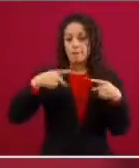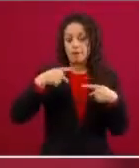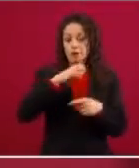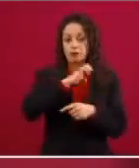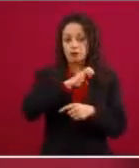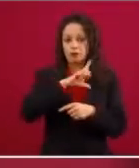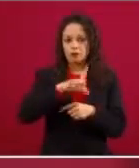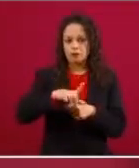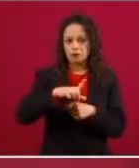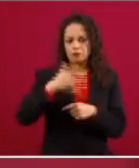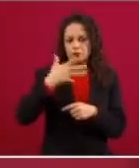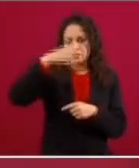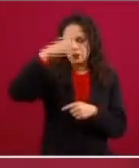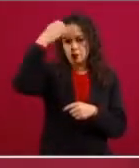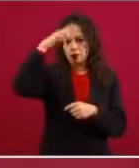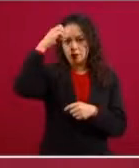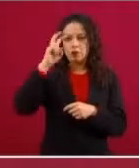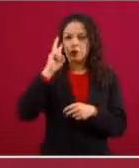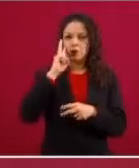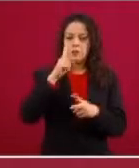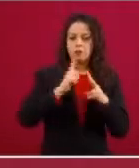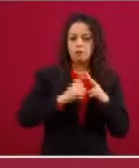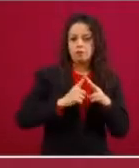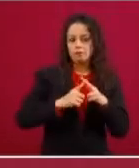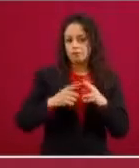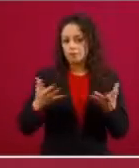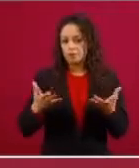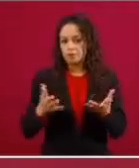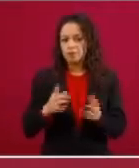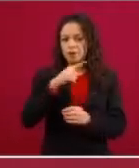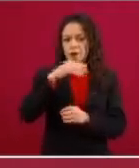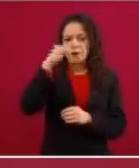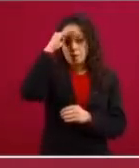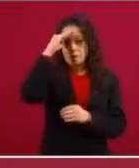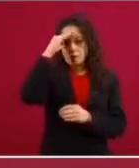de la primera semana de mayo,